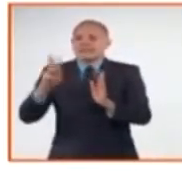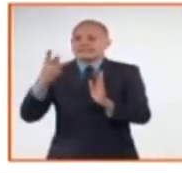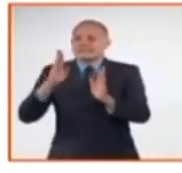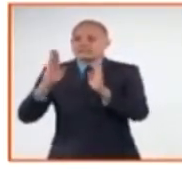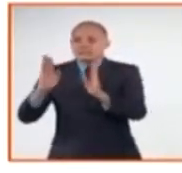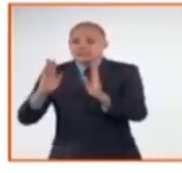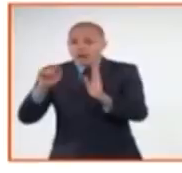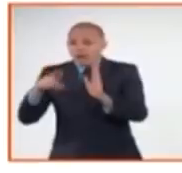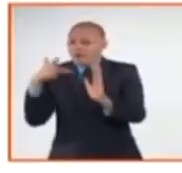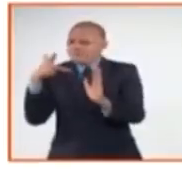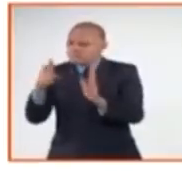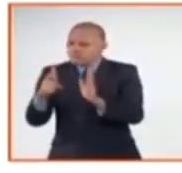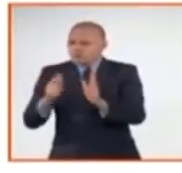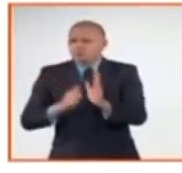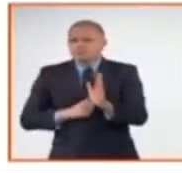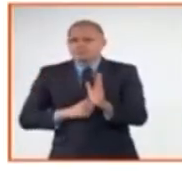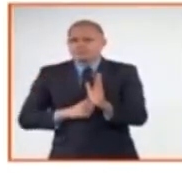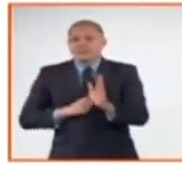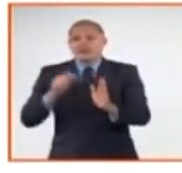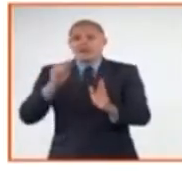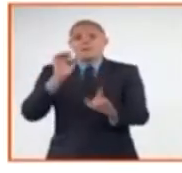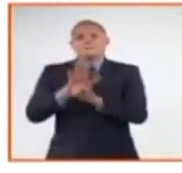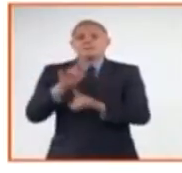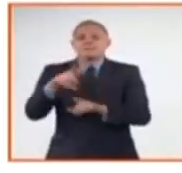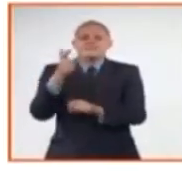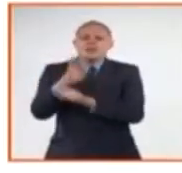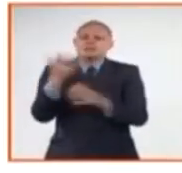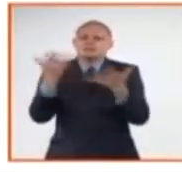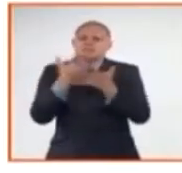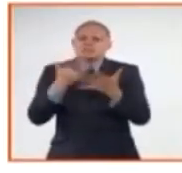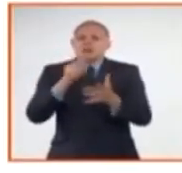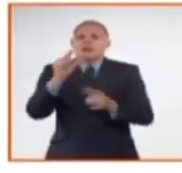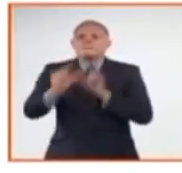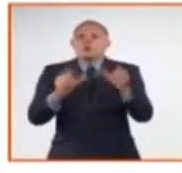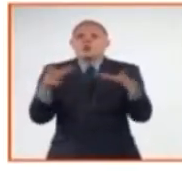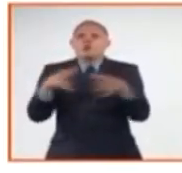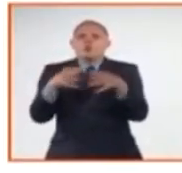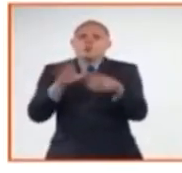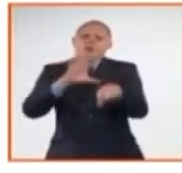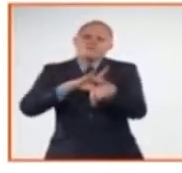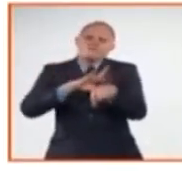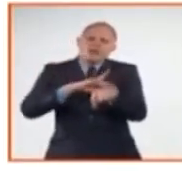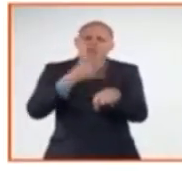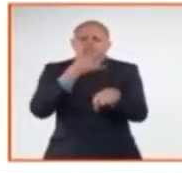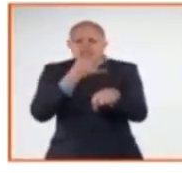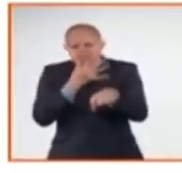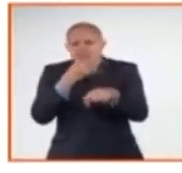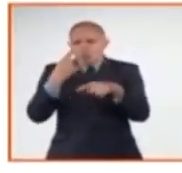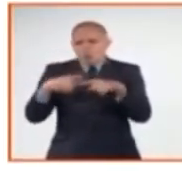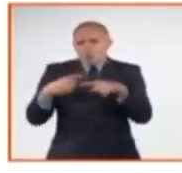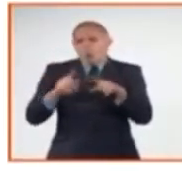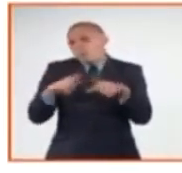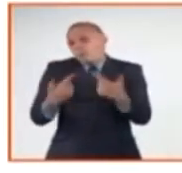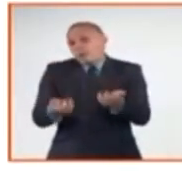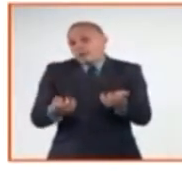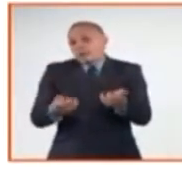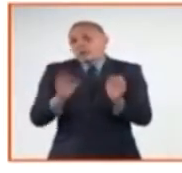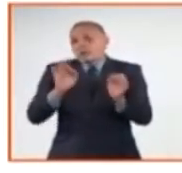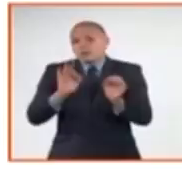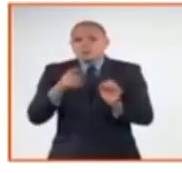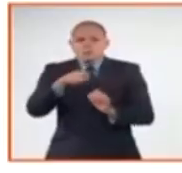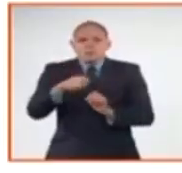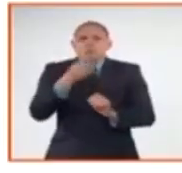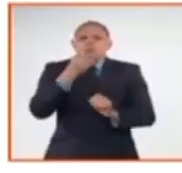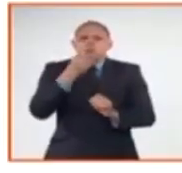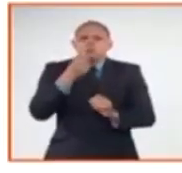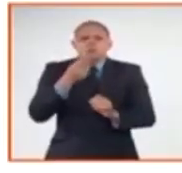a partir de los grupos más vulnerables porque son justamente los grupos donde puede haber mayor incidencia de enfermedad grave en